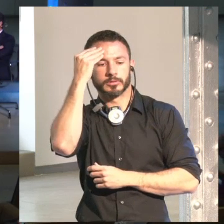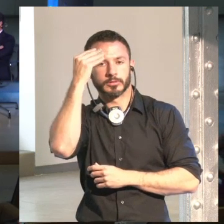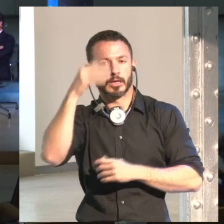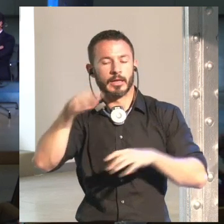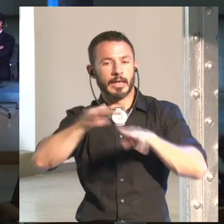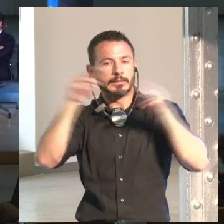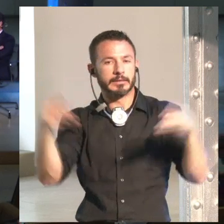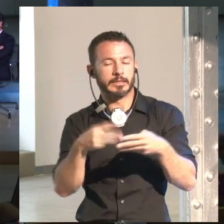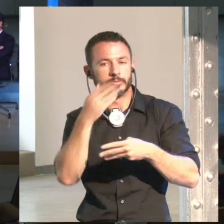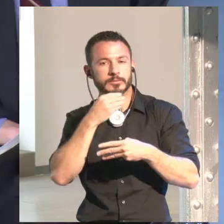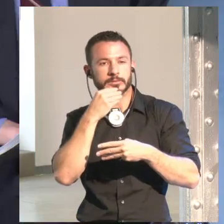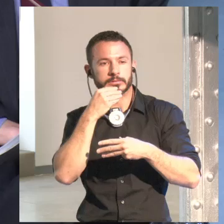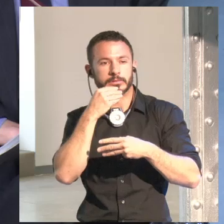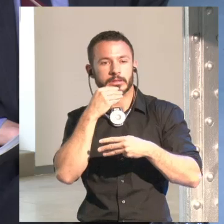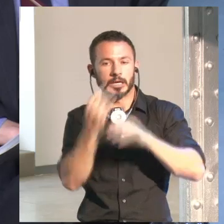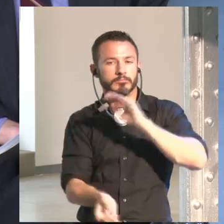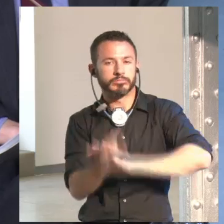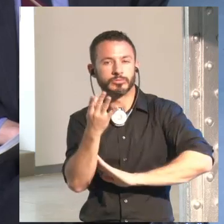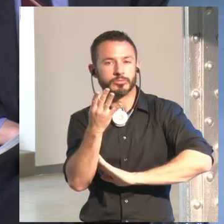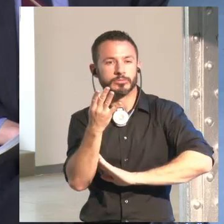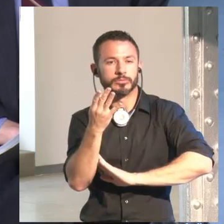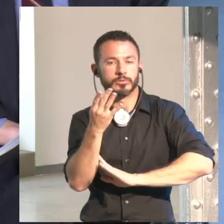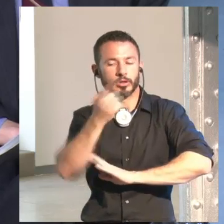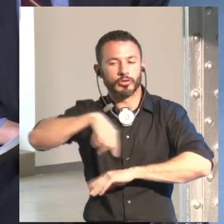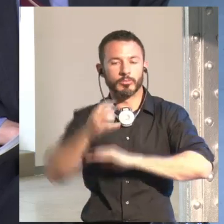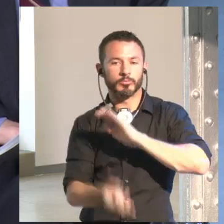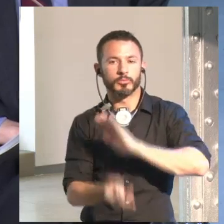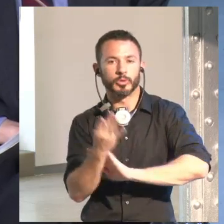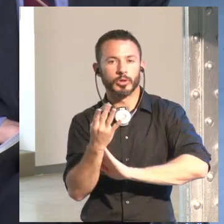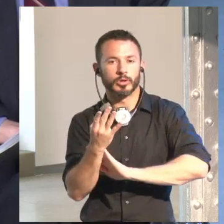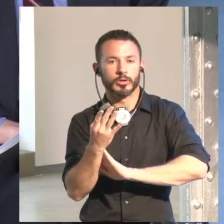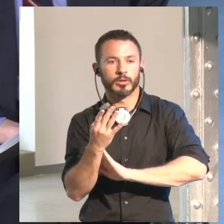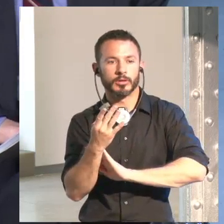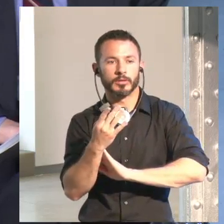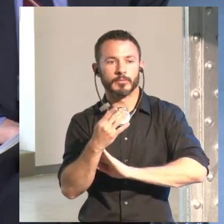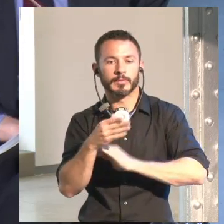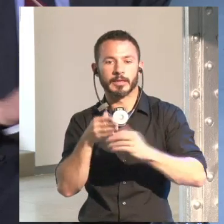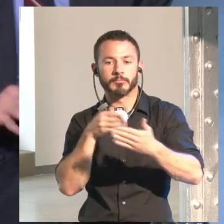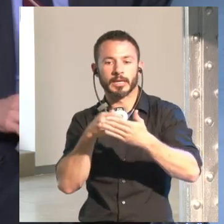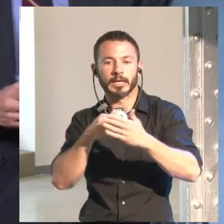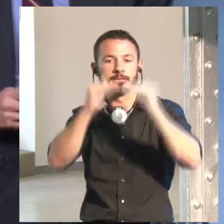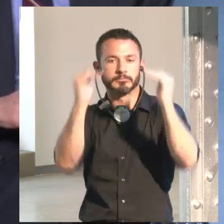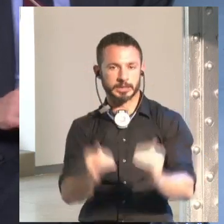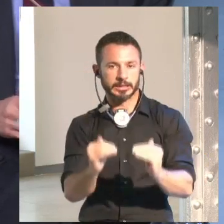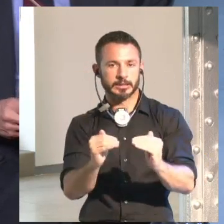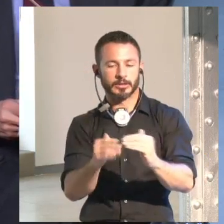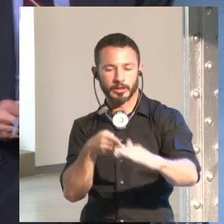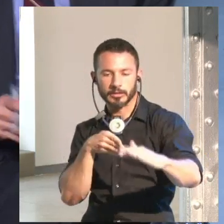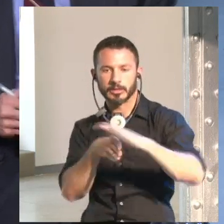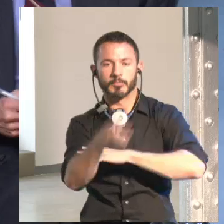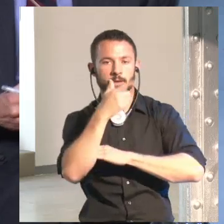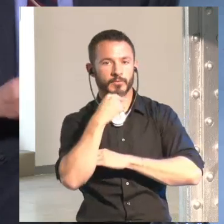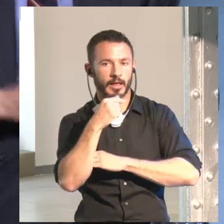Internet es lo que ha creado, es que hemos creado unas barreras más bajas para la entrada a